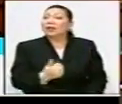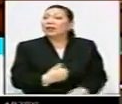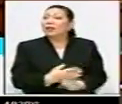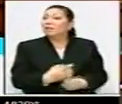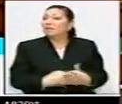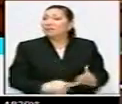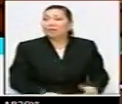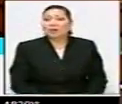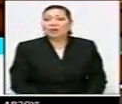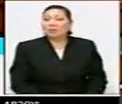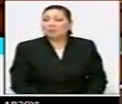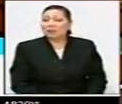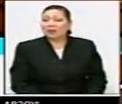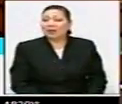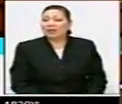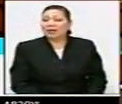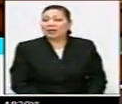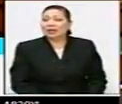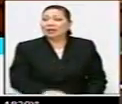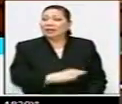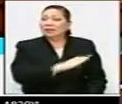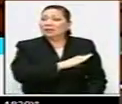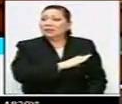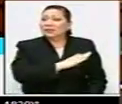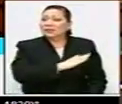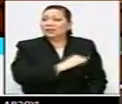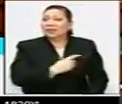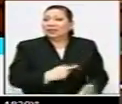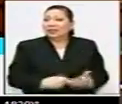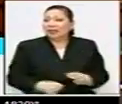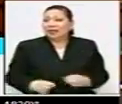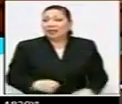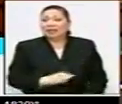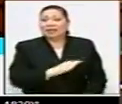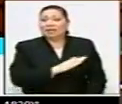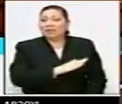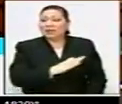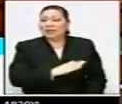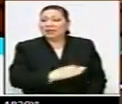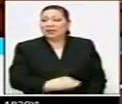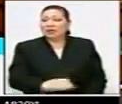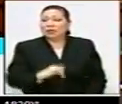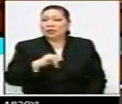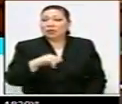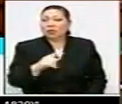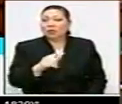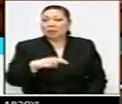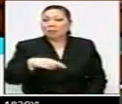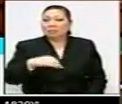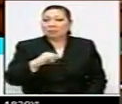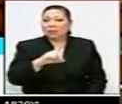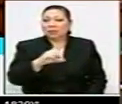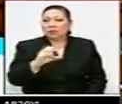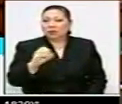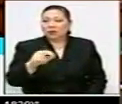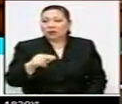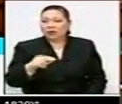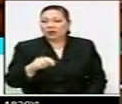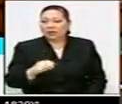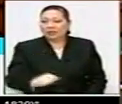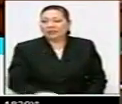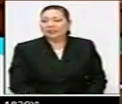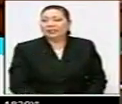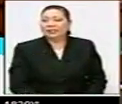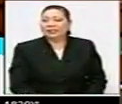manera la fiscalización que está haciendo, o mejor dicho, el fiscal Juan Manuel Millones, que está